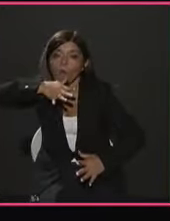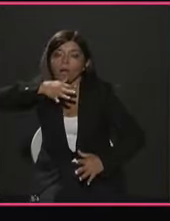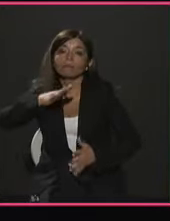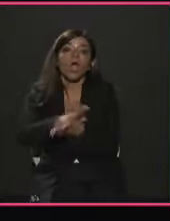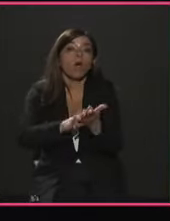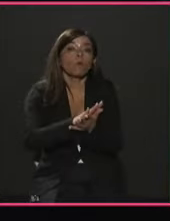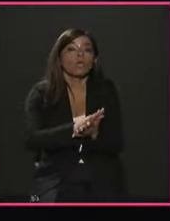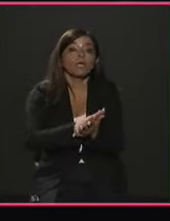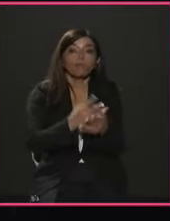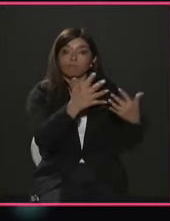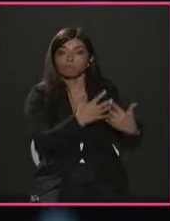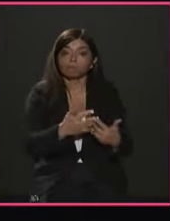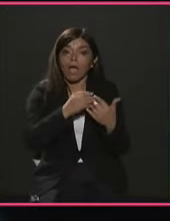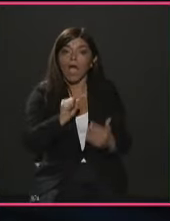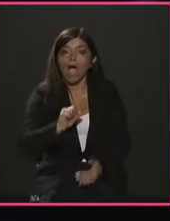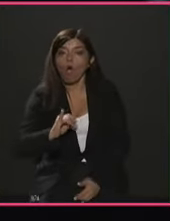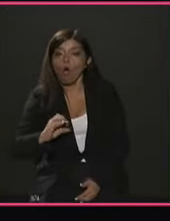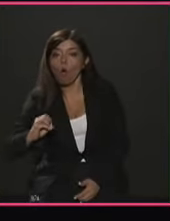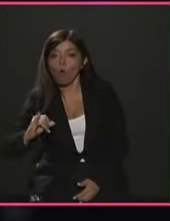por ejemplo en West